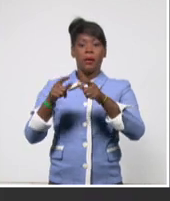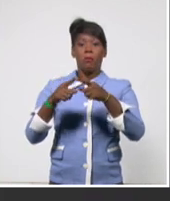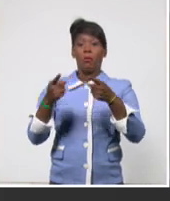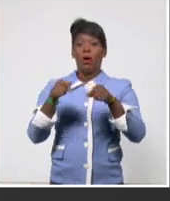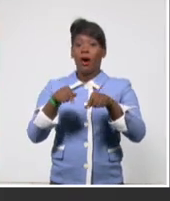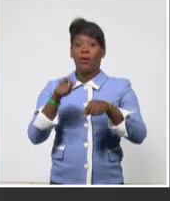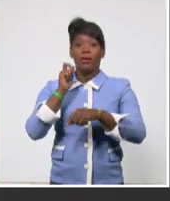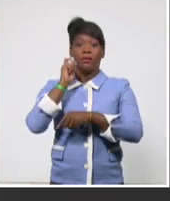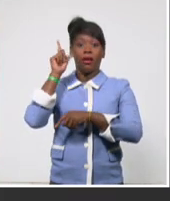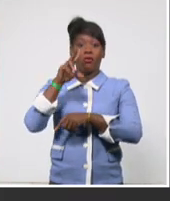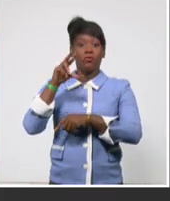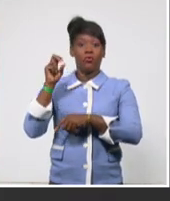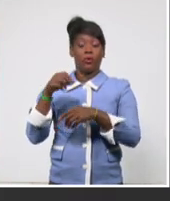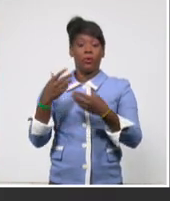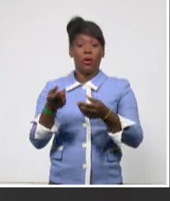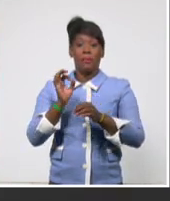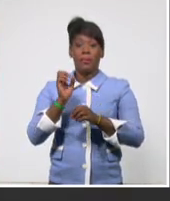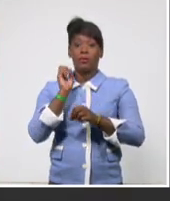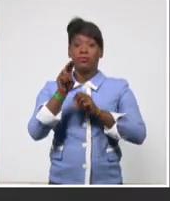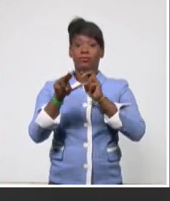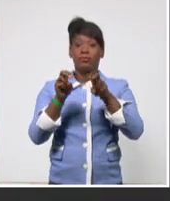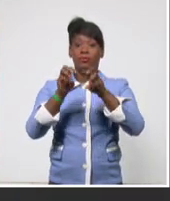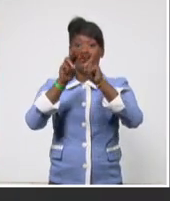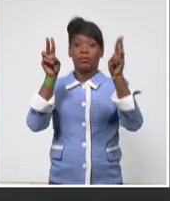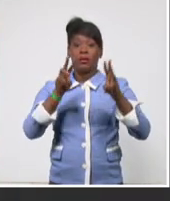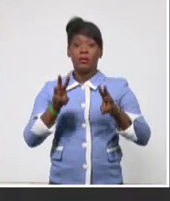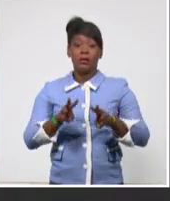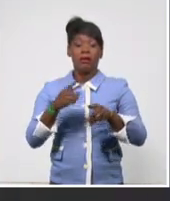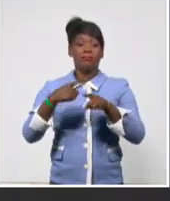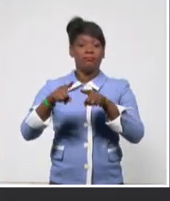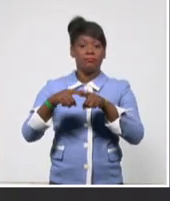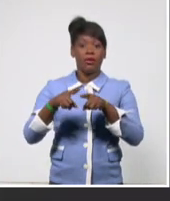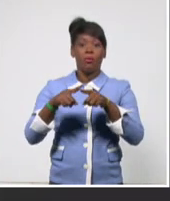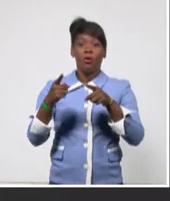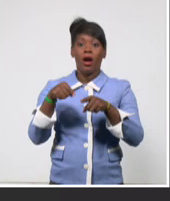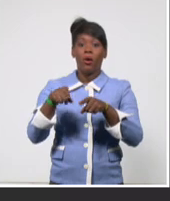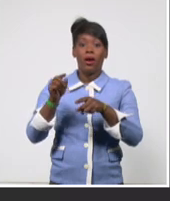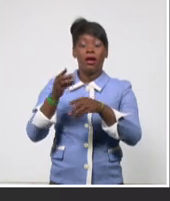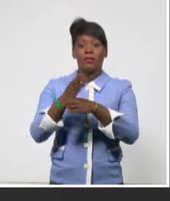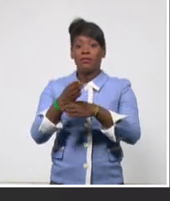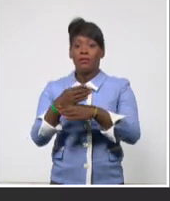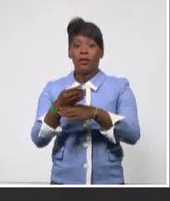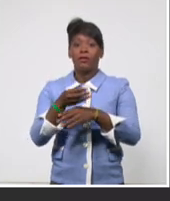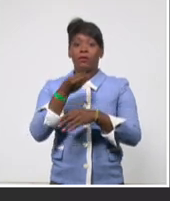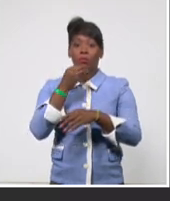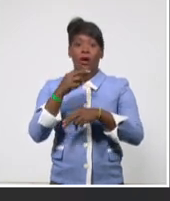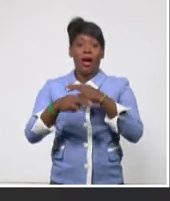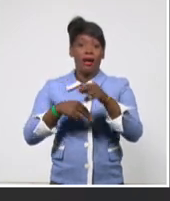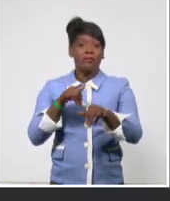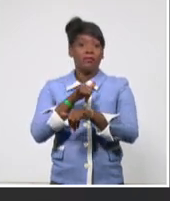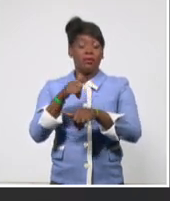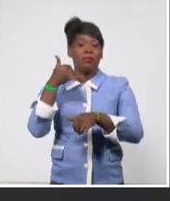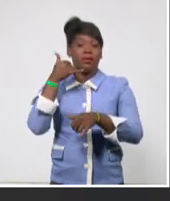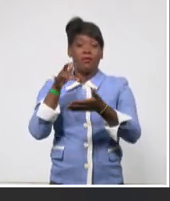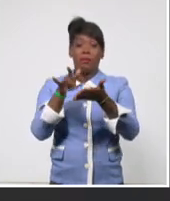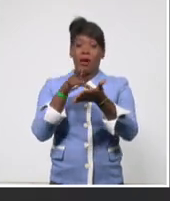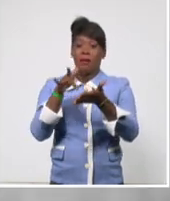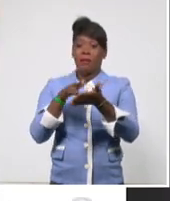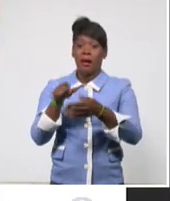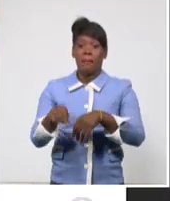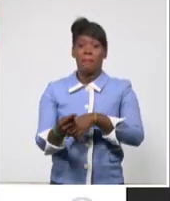proyectos de colaboración con las plataformas Artemorfosis y Bihar Red Colaborativa de las Artes Visuales. Por primera vez en